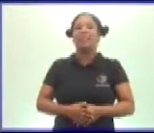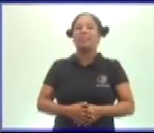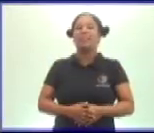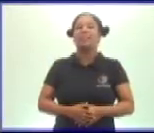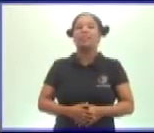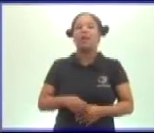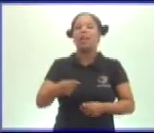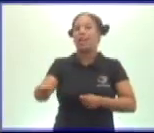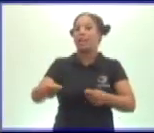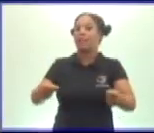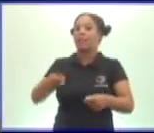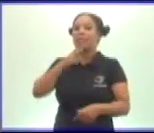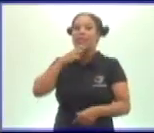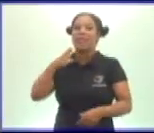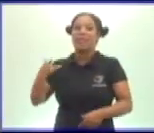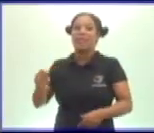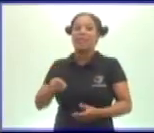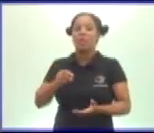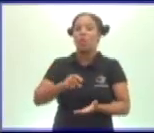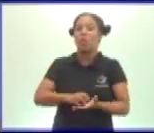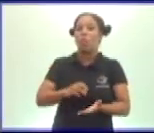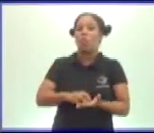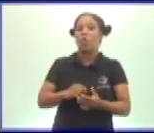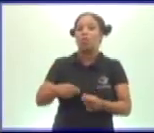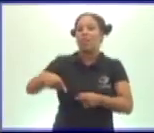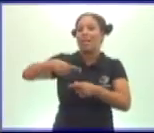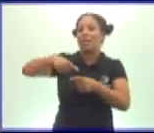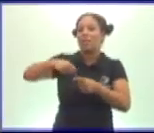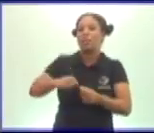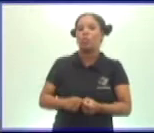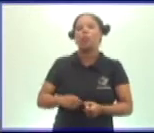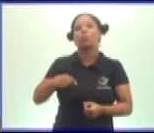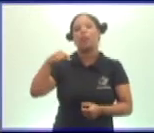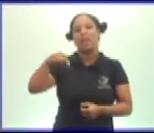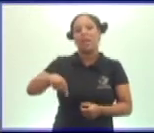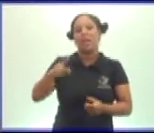disoluciones líquidas donde el soluto es un sólido.